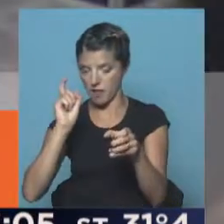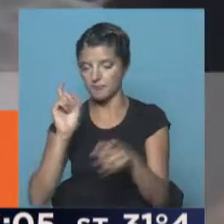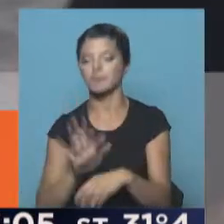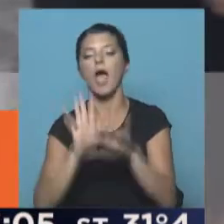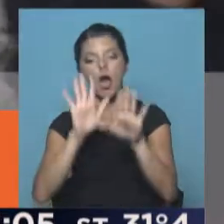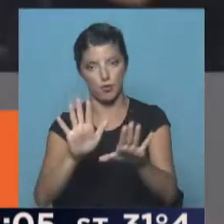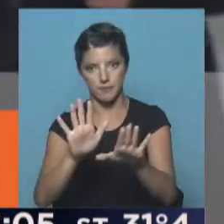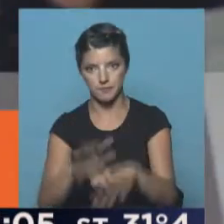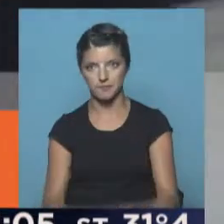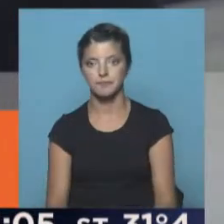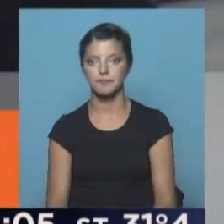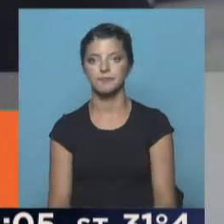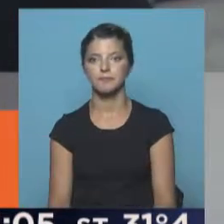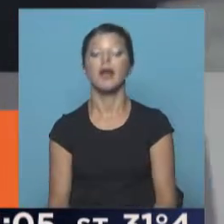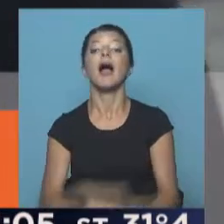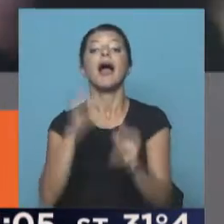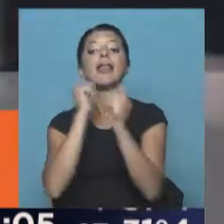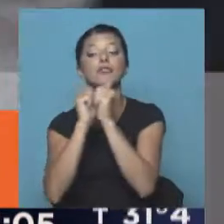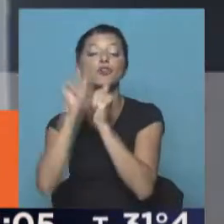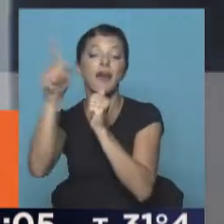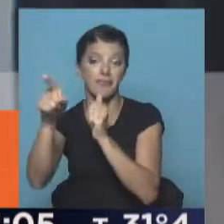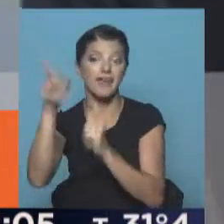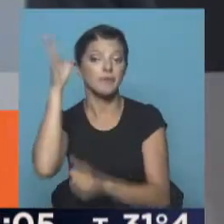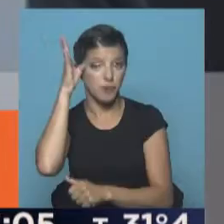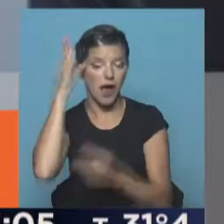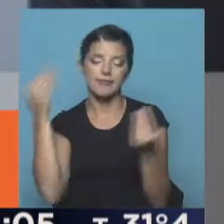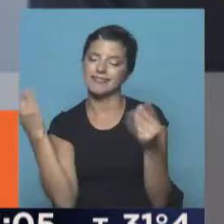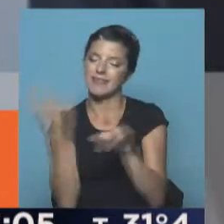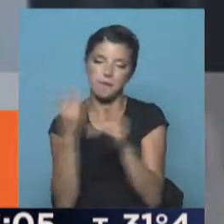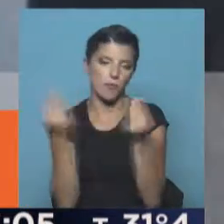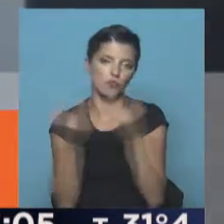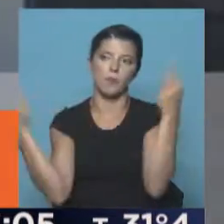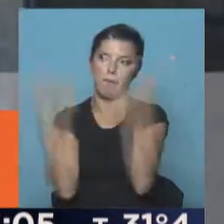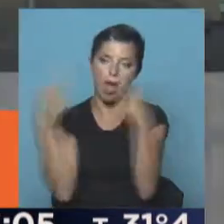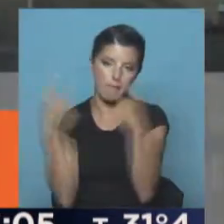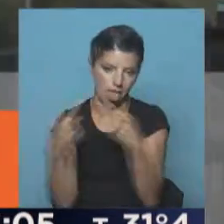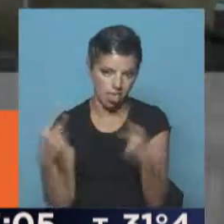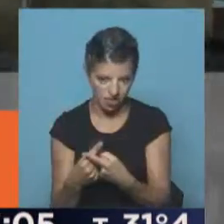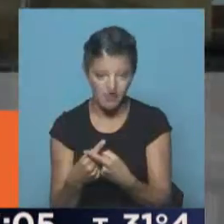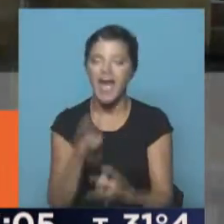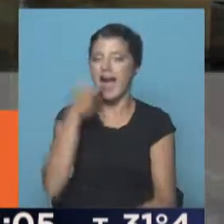que la historia política italiana está llena de paradojas. Empezamos esta conversación